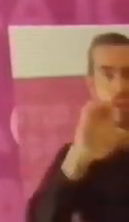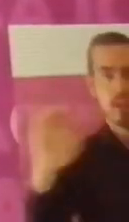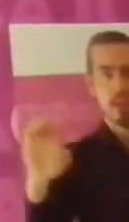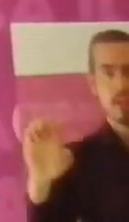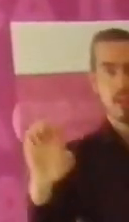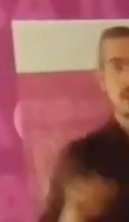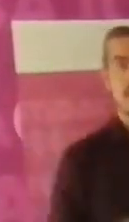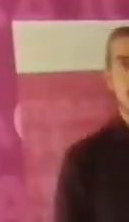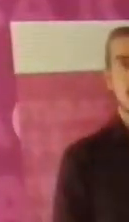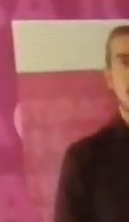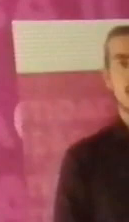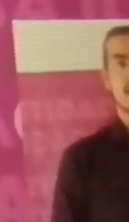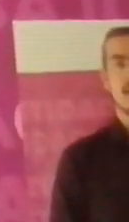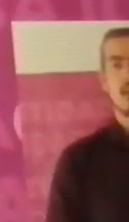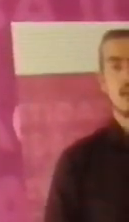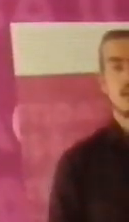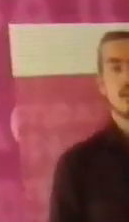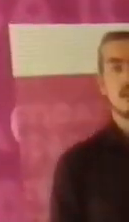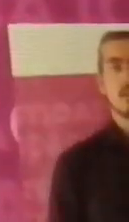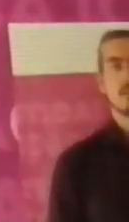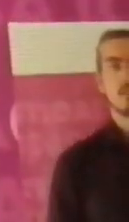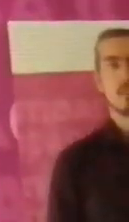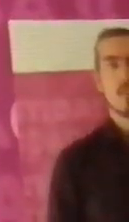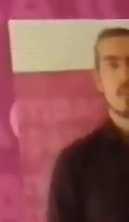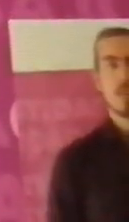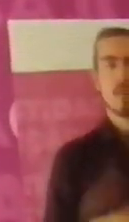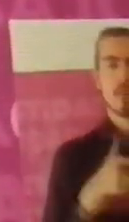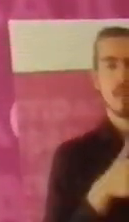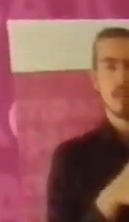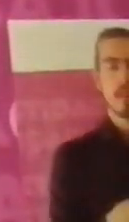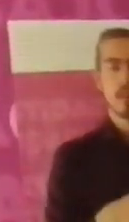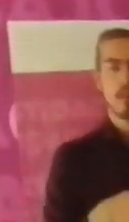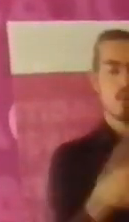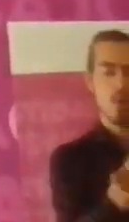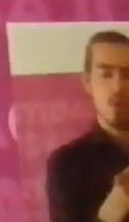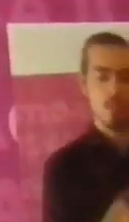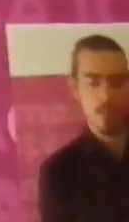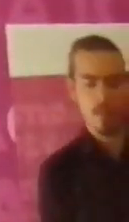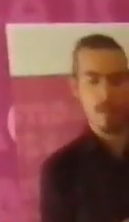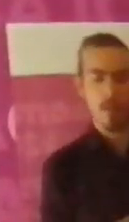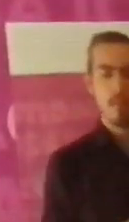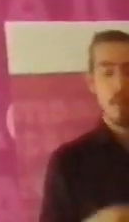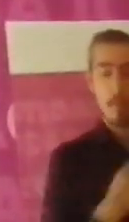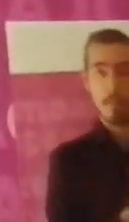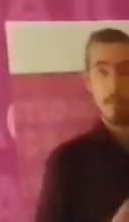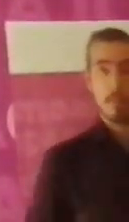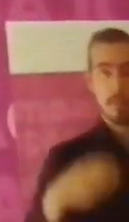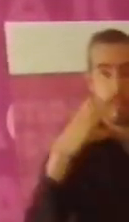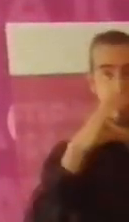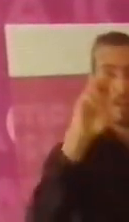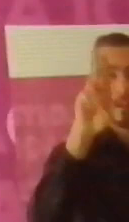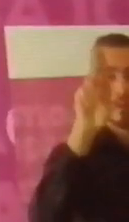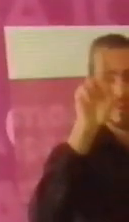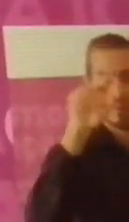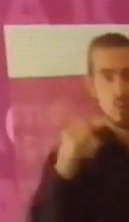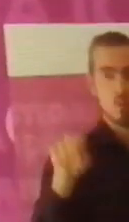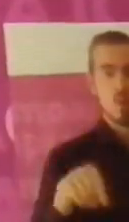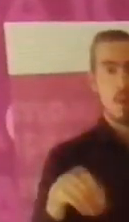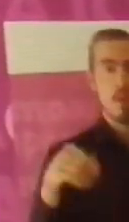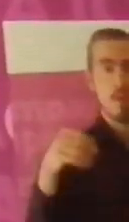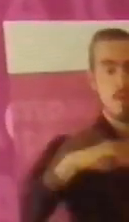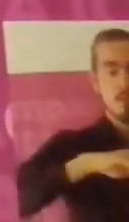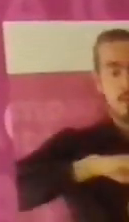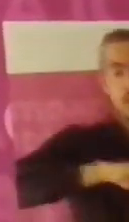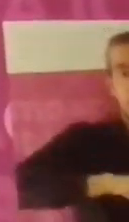Dentro de todo esto, para seguir con el programa del presidente Cruz Pérez Cuellar de transformar y embellecer la imagen de Ciudad Juárez, ahora el gobierno